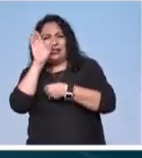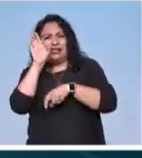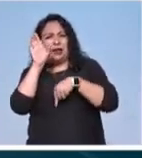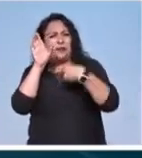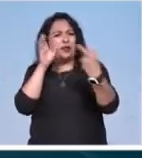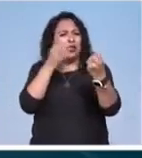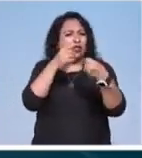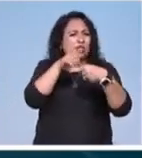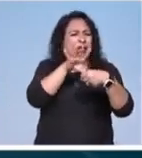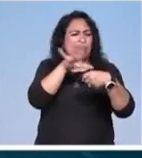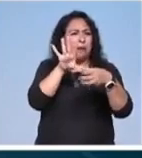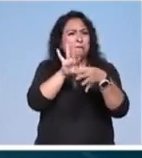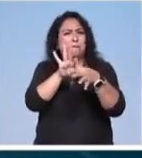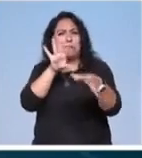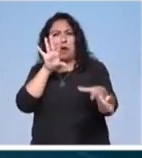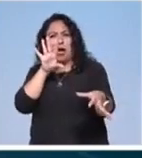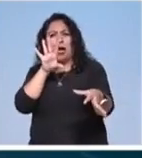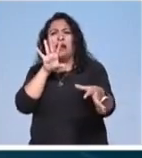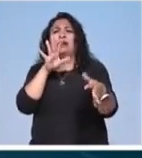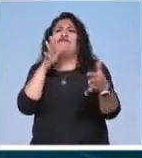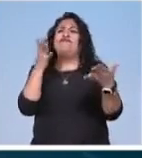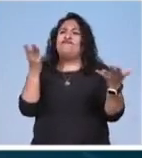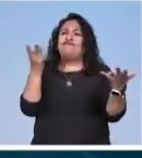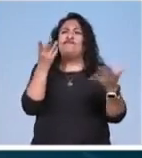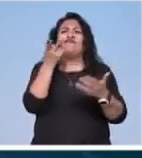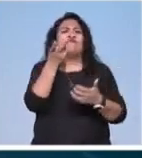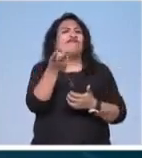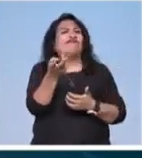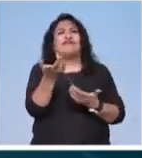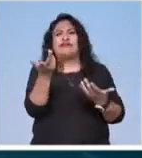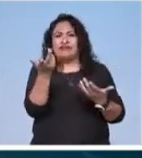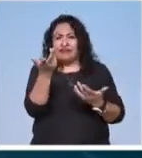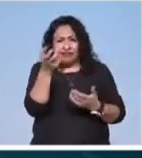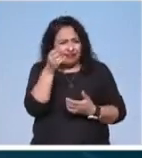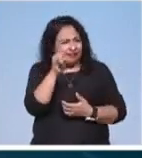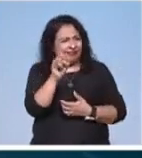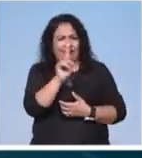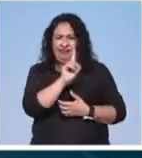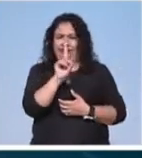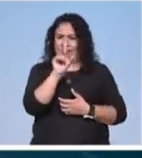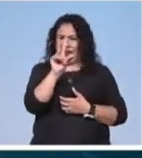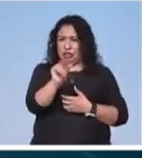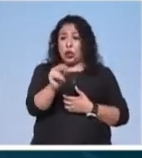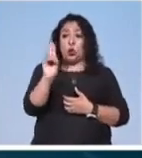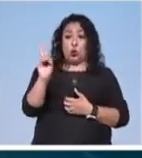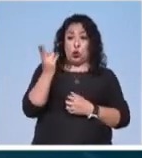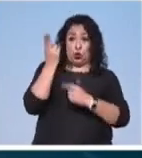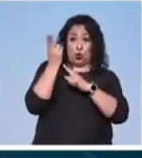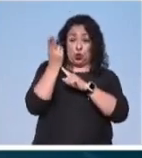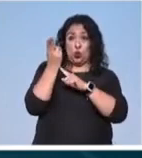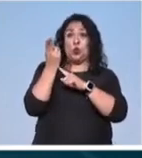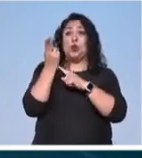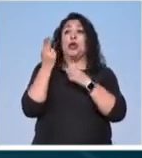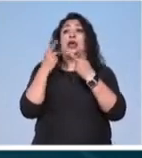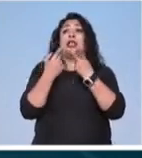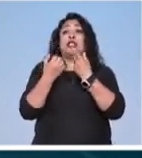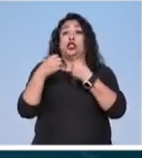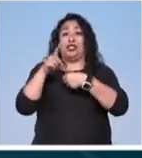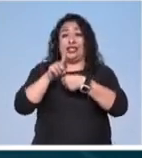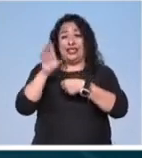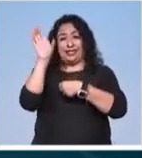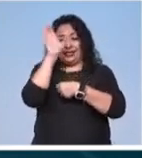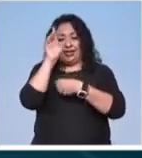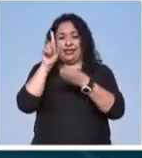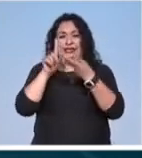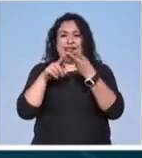y la sociedad en general. Y esto no tiene que ser así. Las universidades, las sociedades